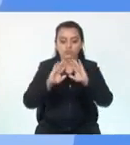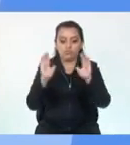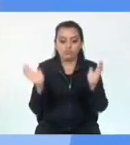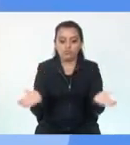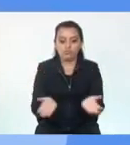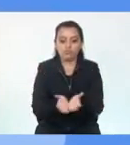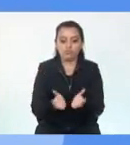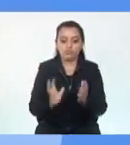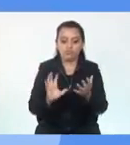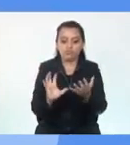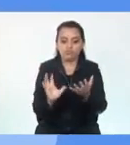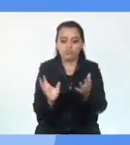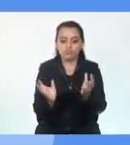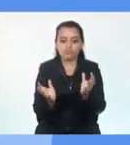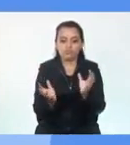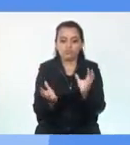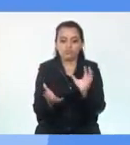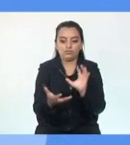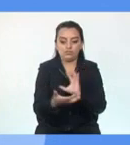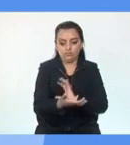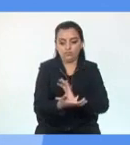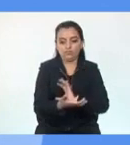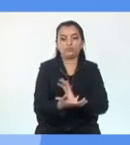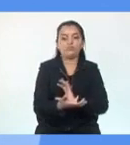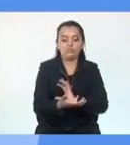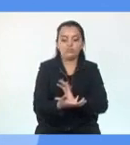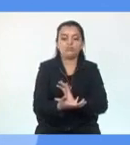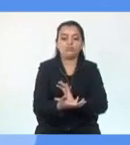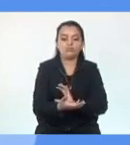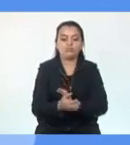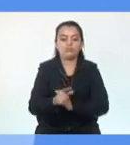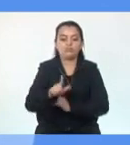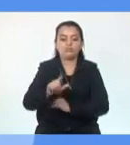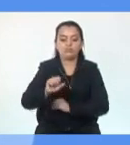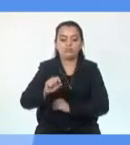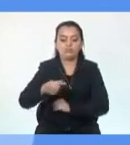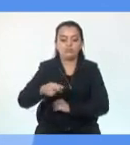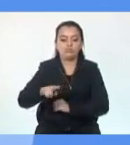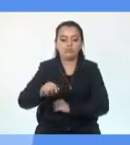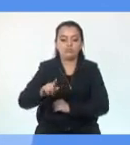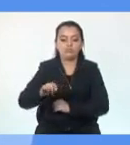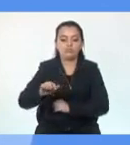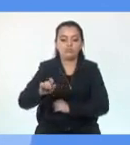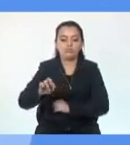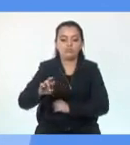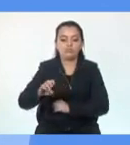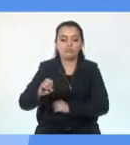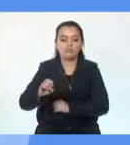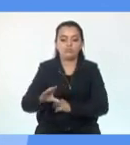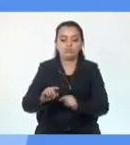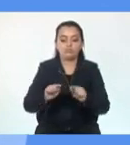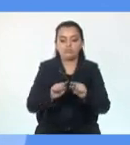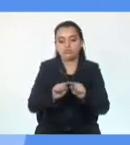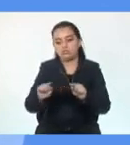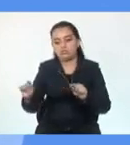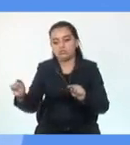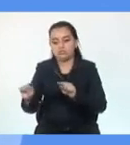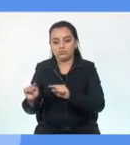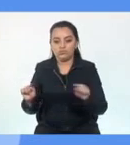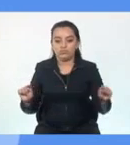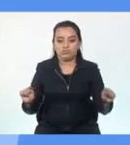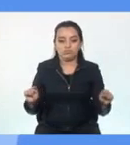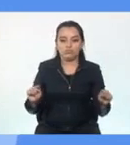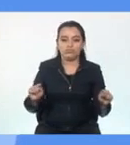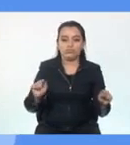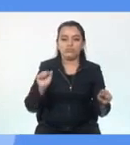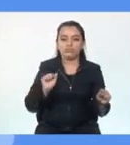de rotación. La longitud proporciona la localización de un lugar en dirección este u oeste desde